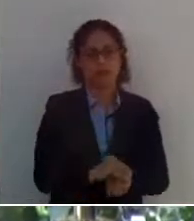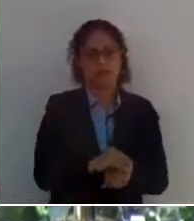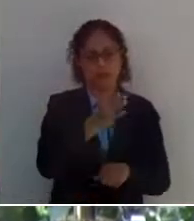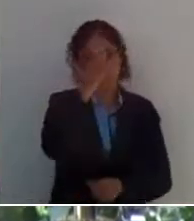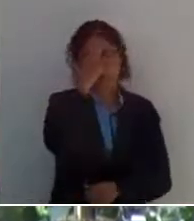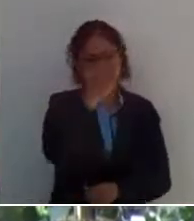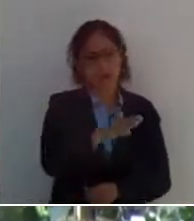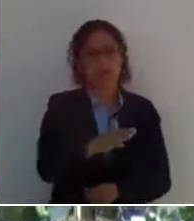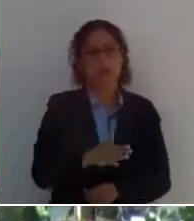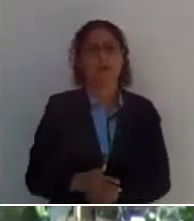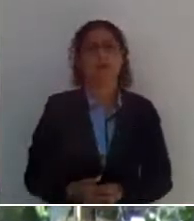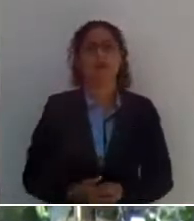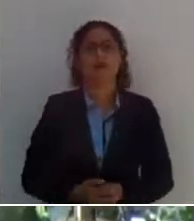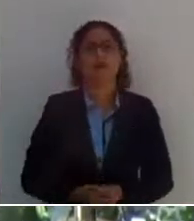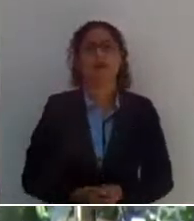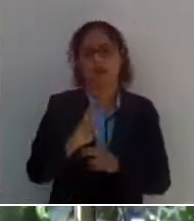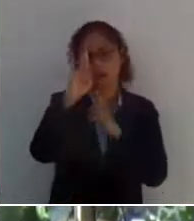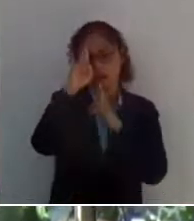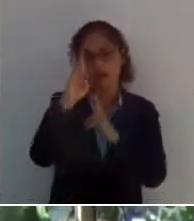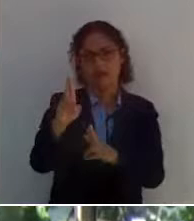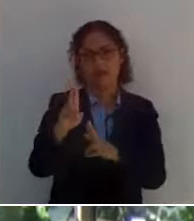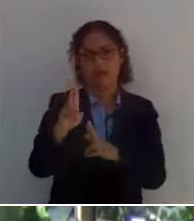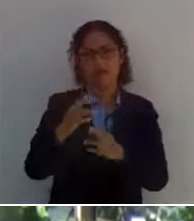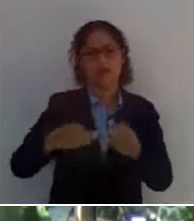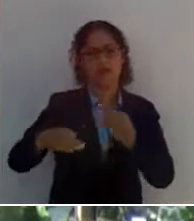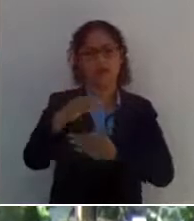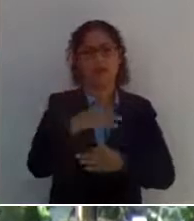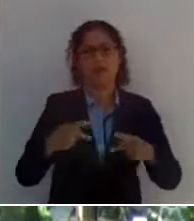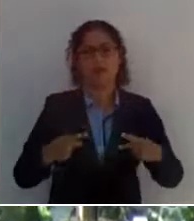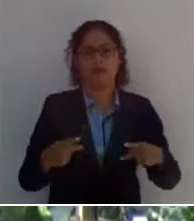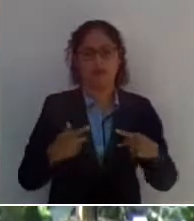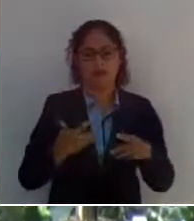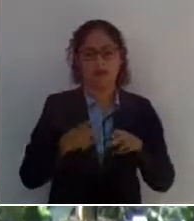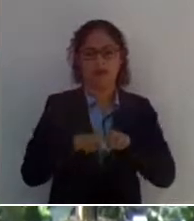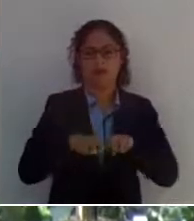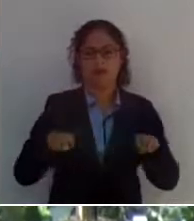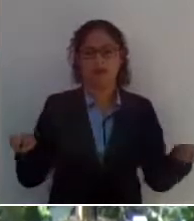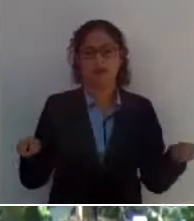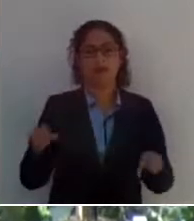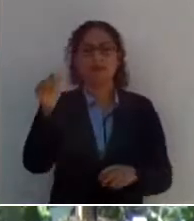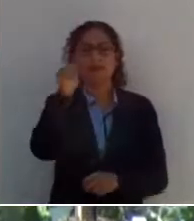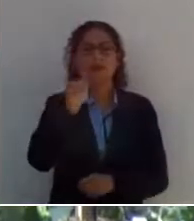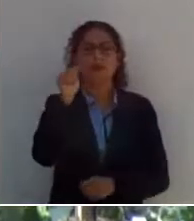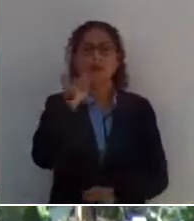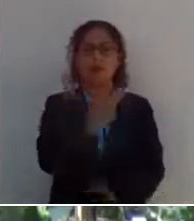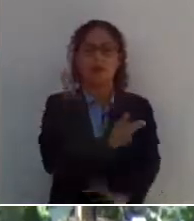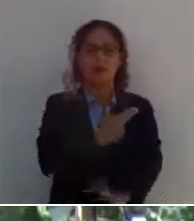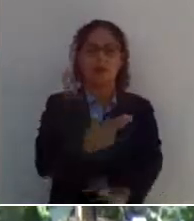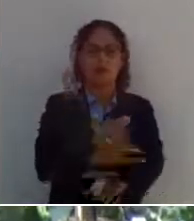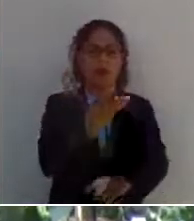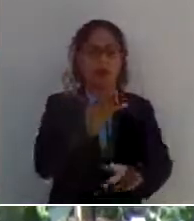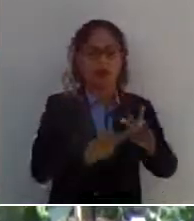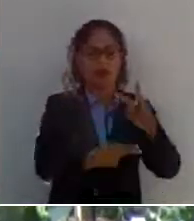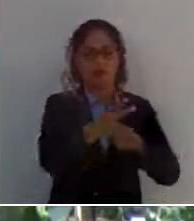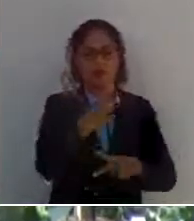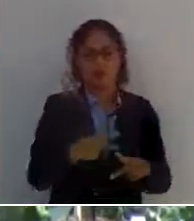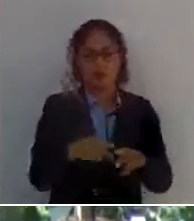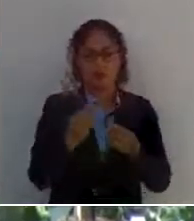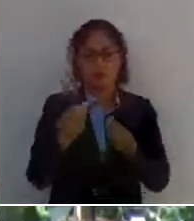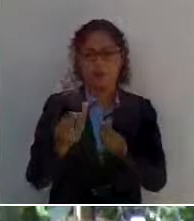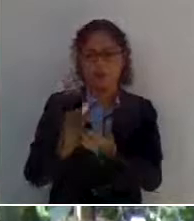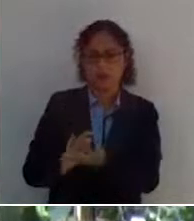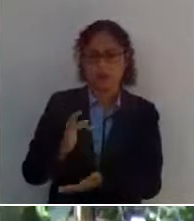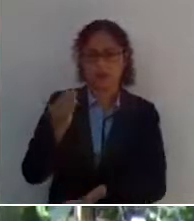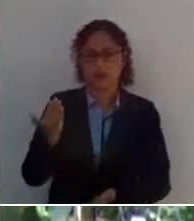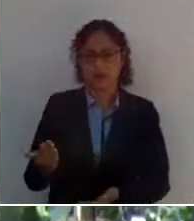señor. Respetables integrantes del presidium, siempre es un honor contar con su presencia. Muchas